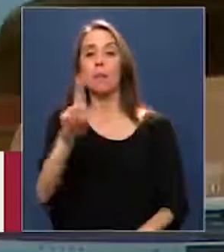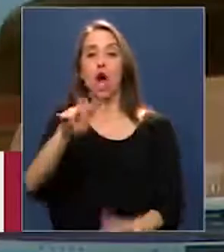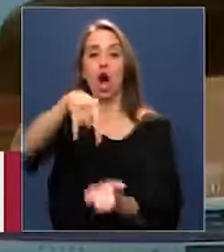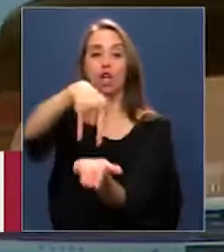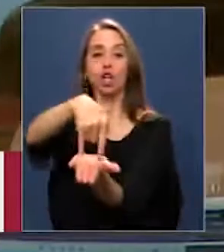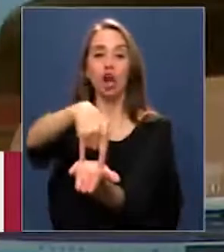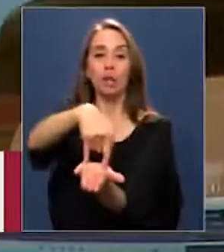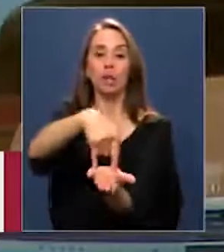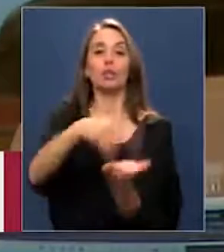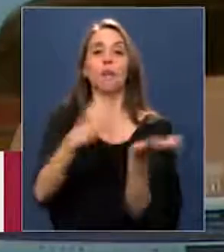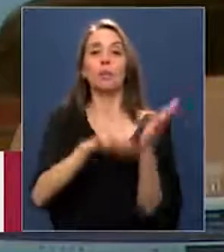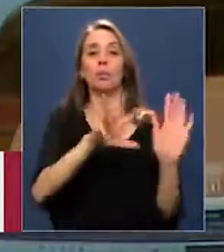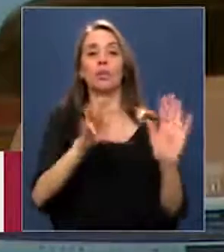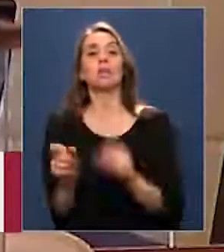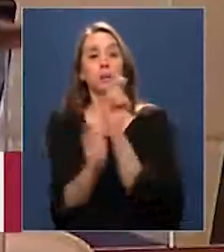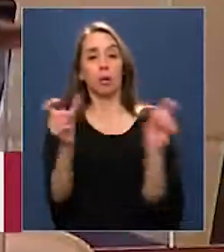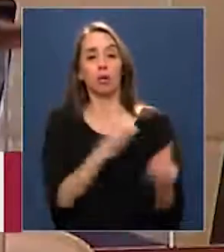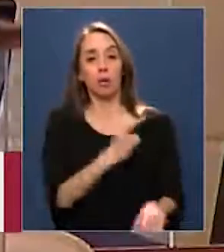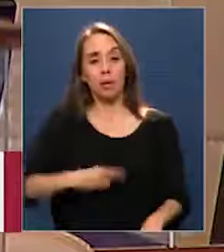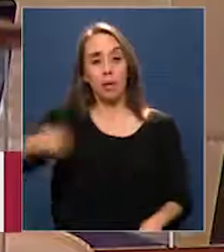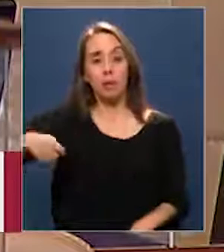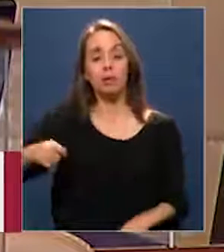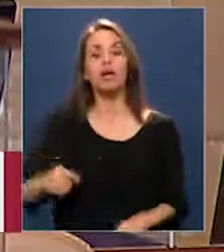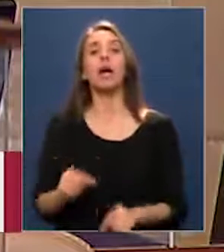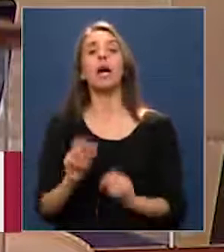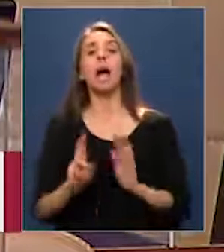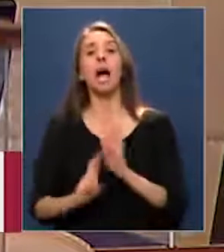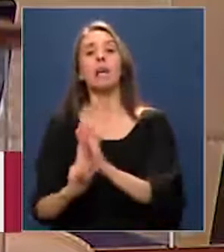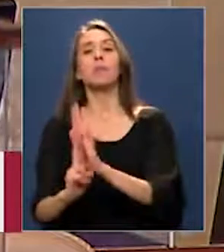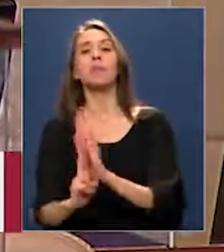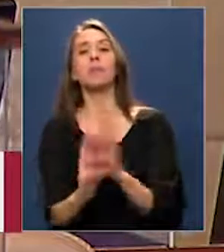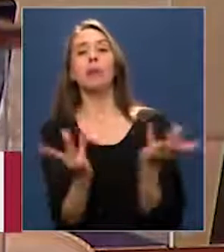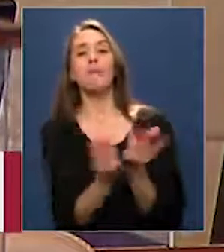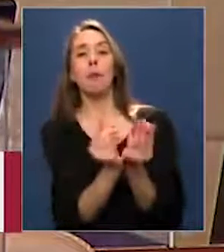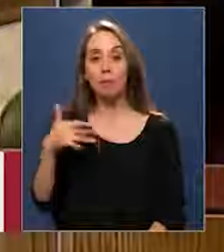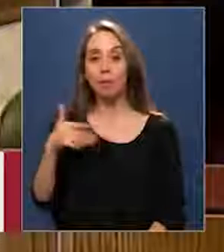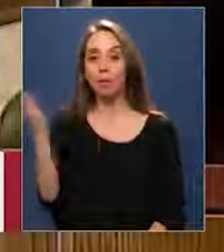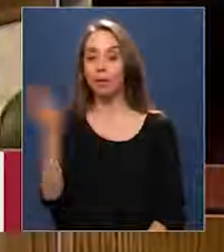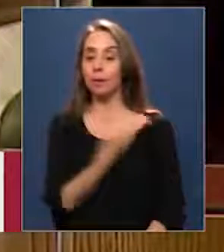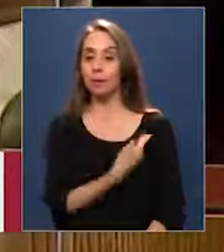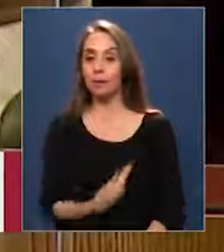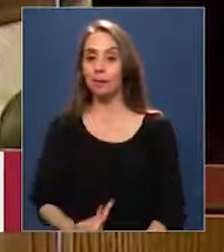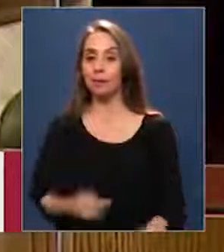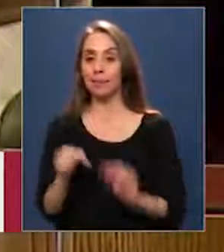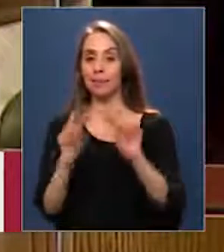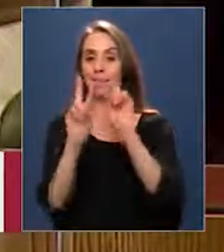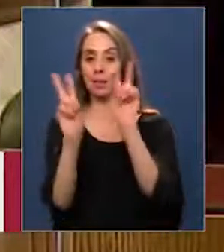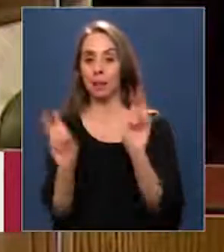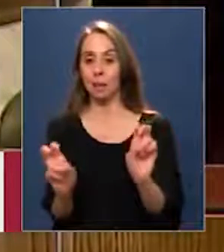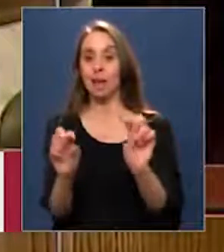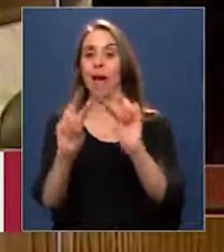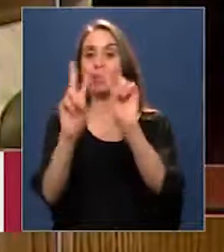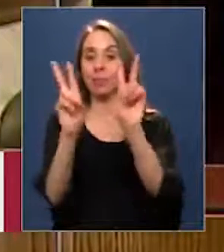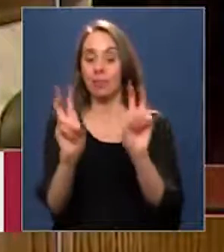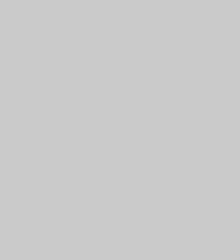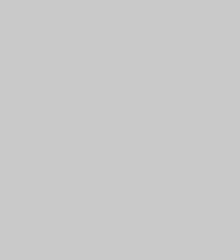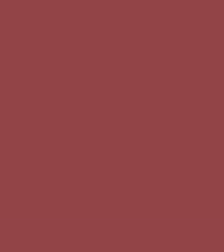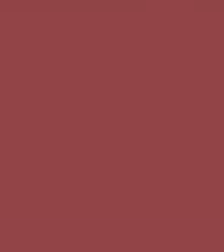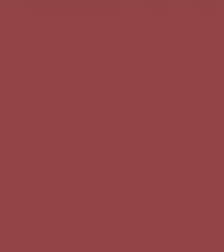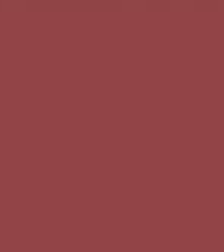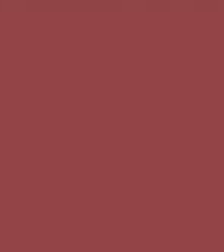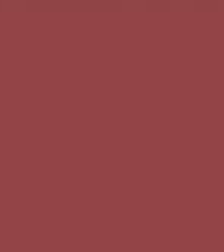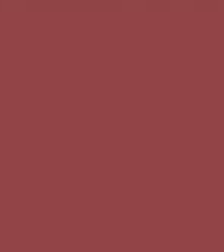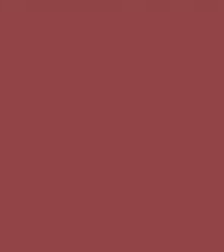regionales parlamentarias y presidenciales para las personas entre 18 y 75 años